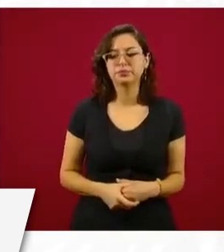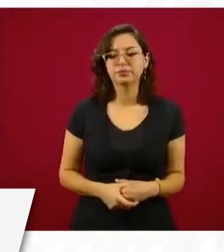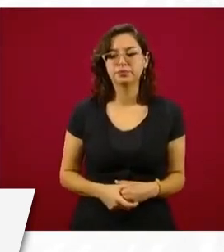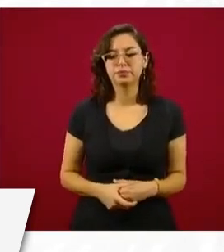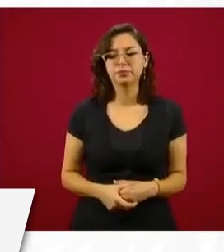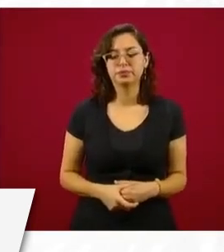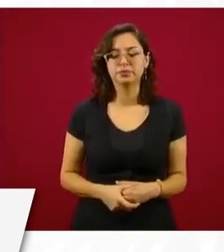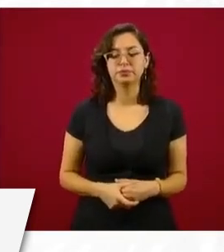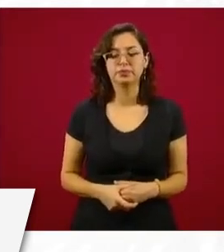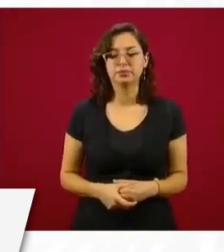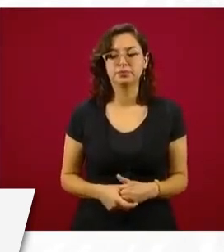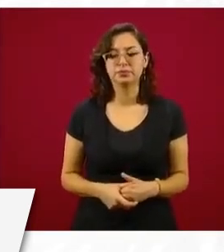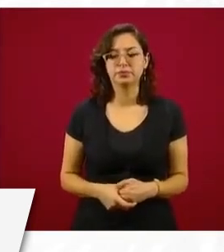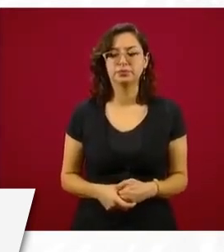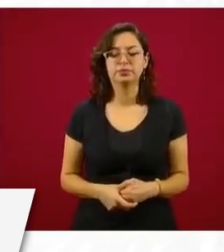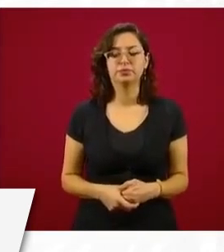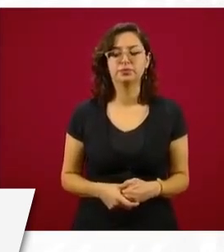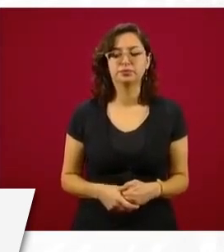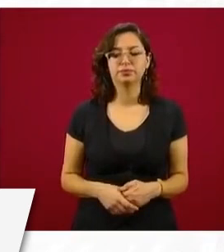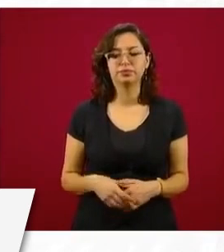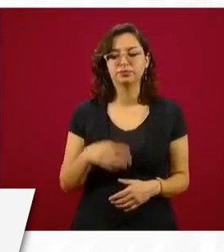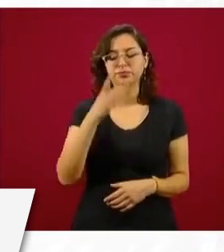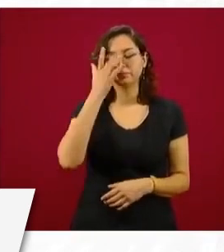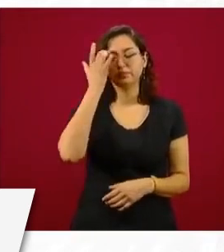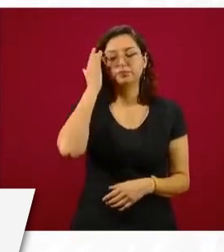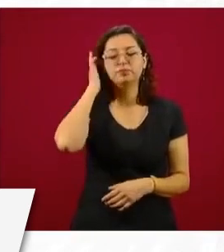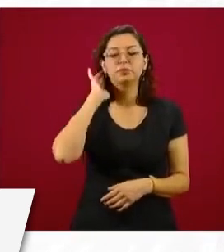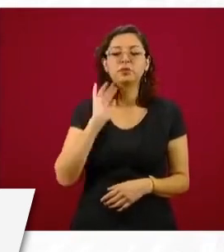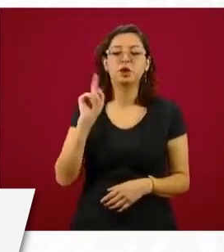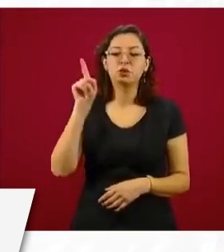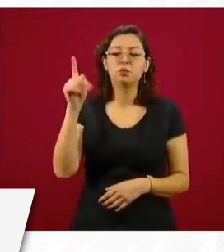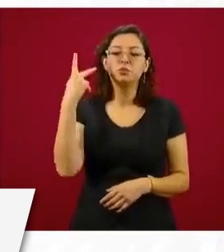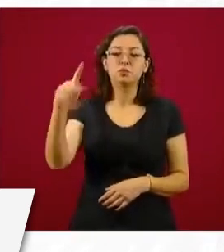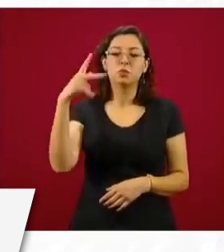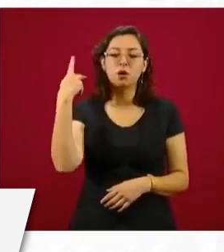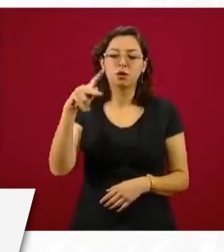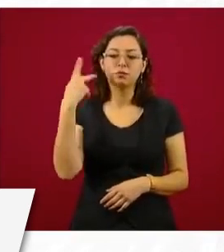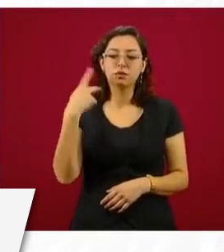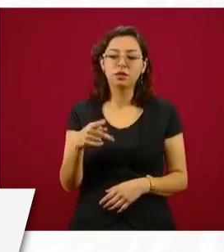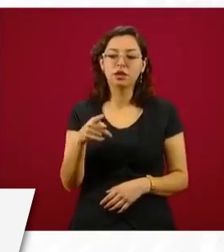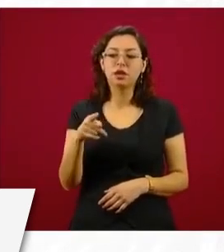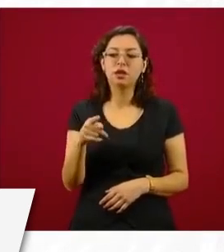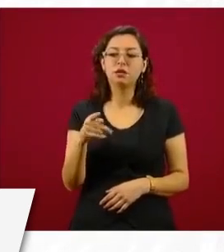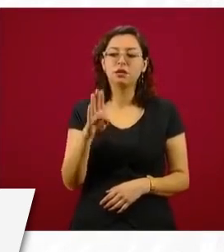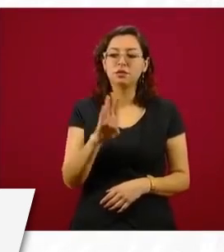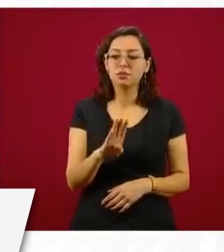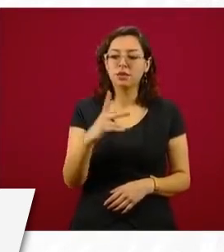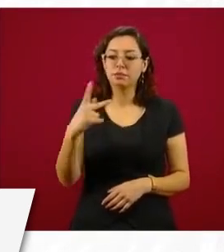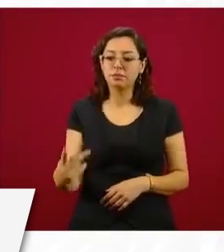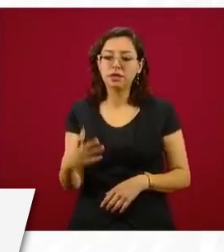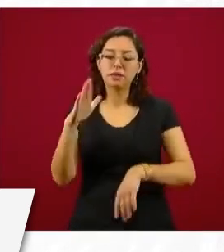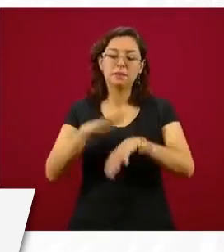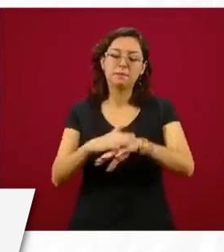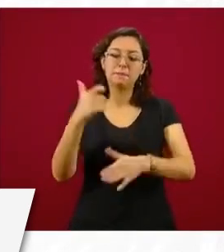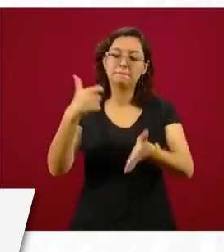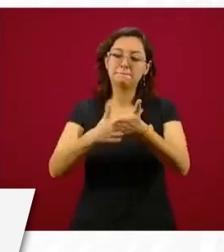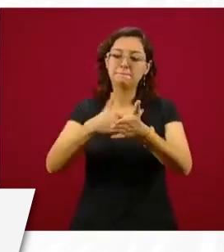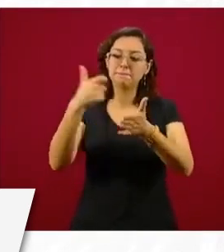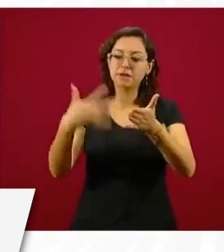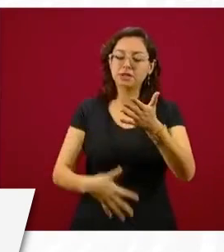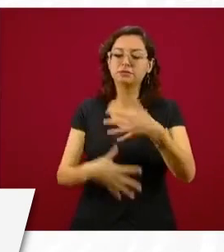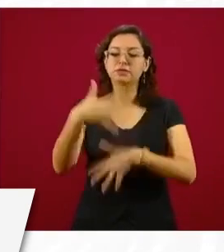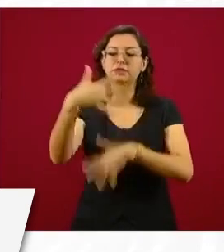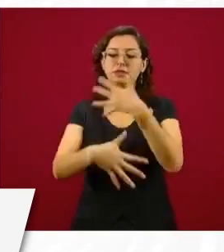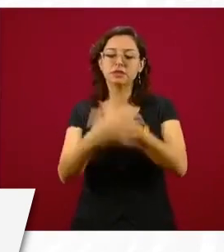BP Estaciones de Servicios Energéticos en Puebla, 15 pesos con 53 centavos por litro, un margen